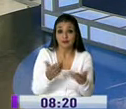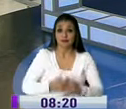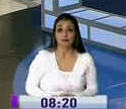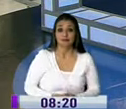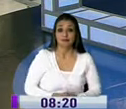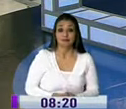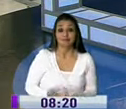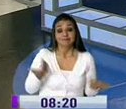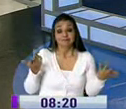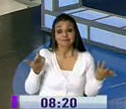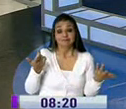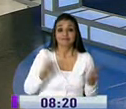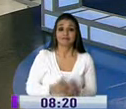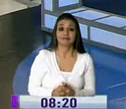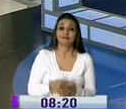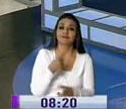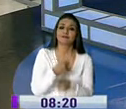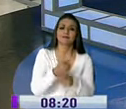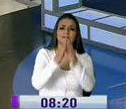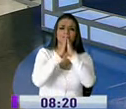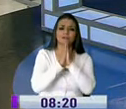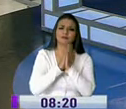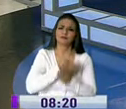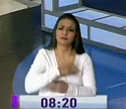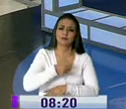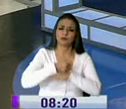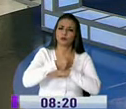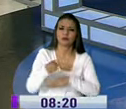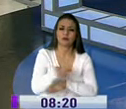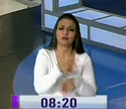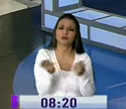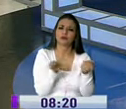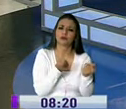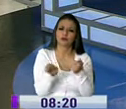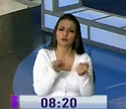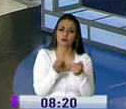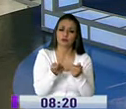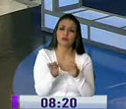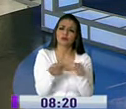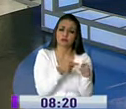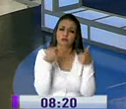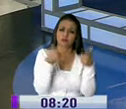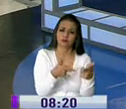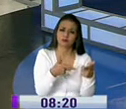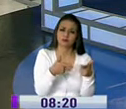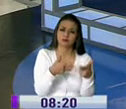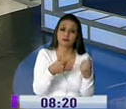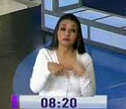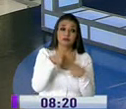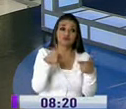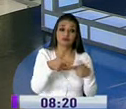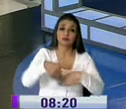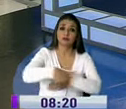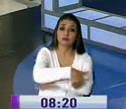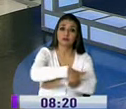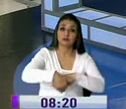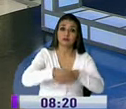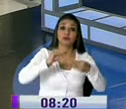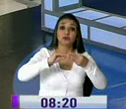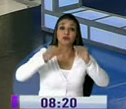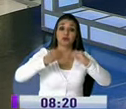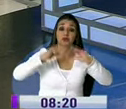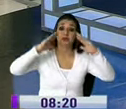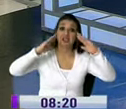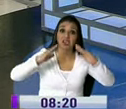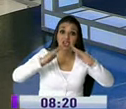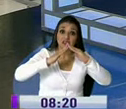cómo le parece. Por eso hacemos un llamado ahí sí a las autoridades de control, de la agencia de control, para que se den una vuelta. Ahí está la dirección. Tenemos también las fotografías